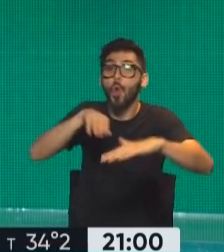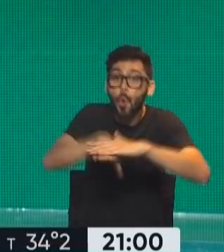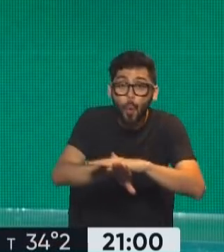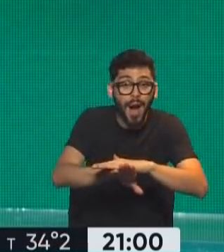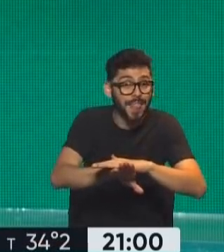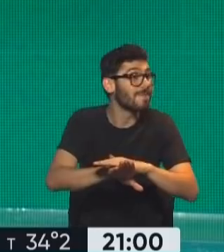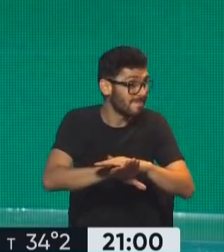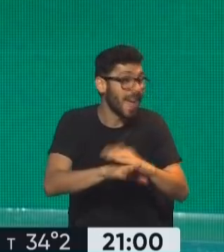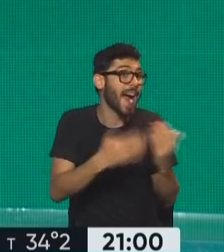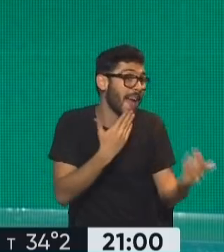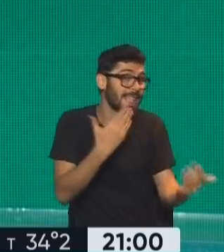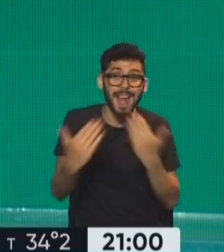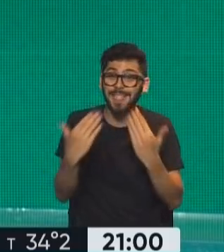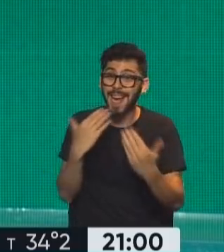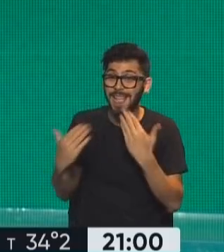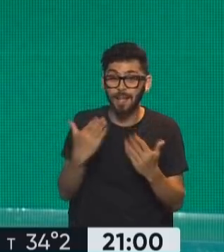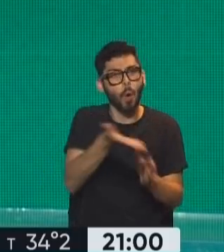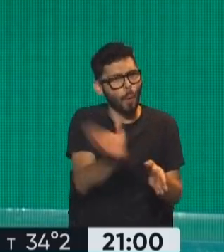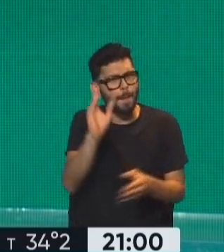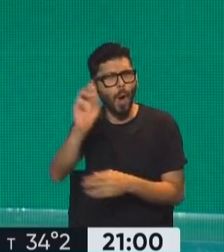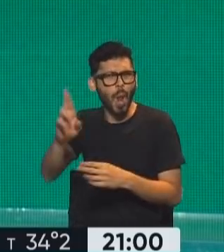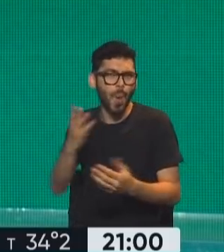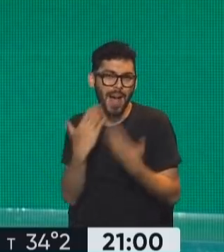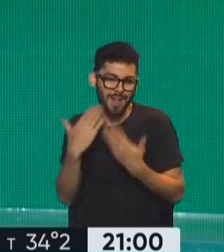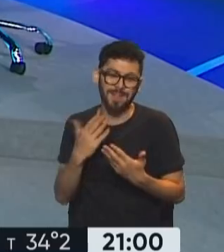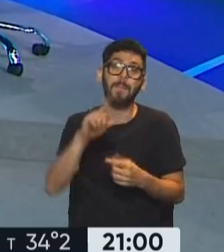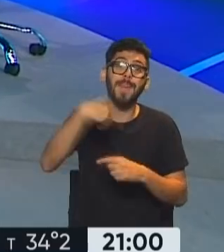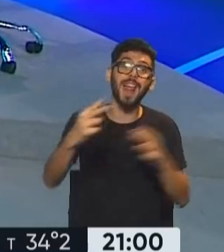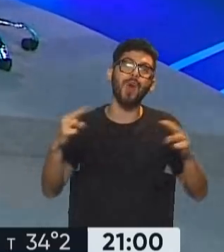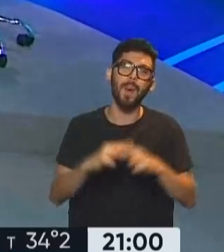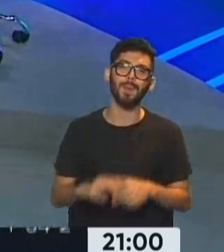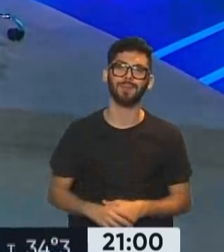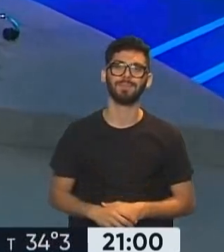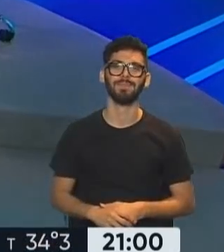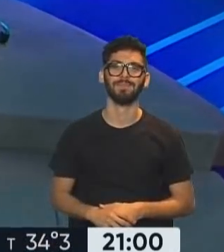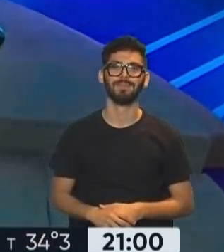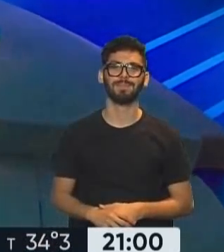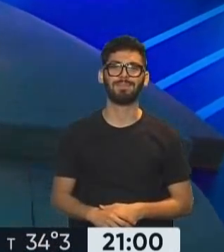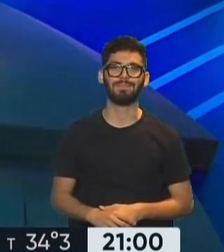sobre la mesa. Gracias Raúl, gracias Osvaldo, gracias Carmen, gracias a ustedes, hasta mañana.